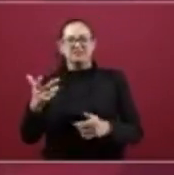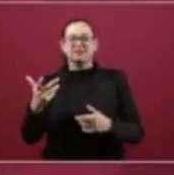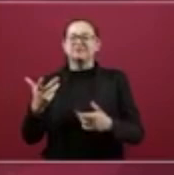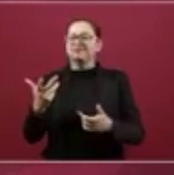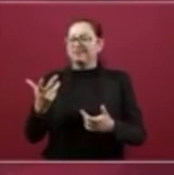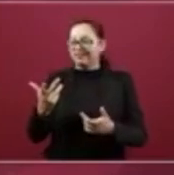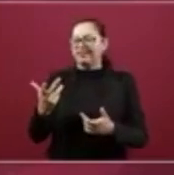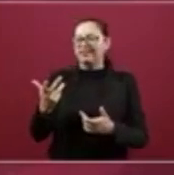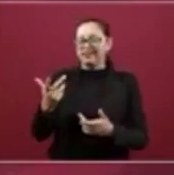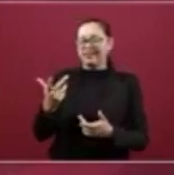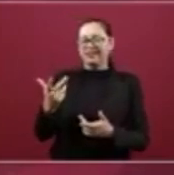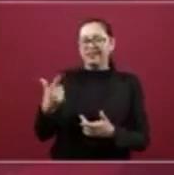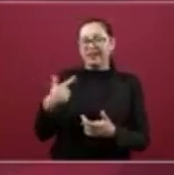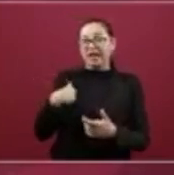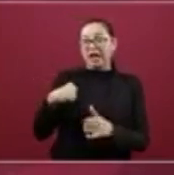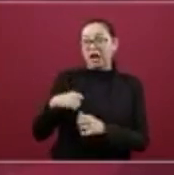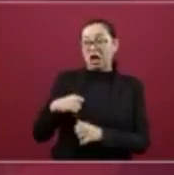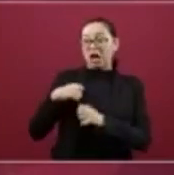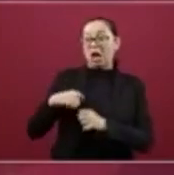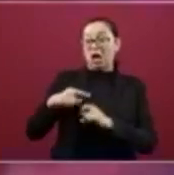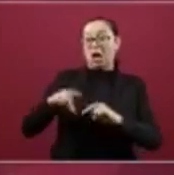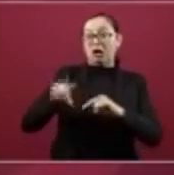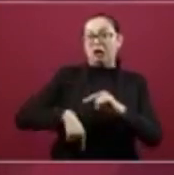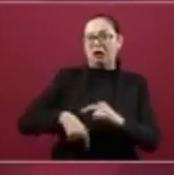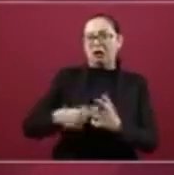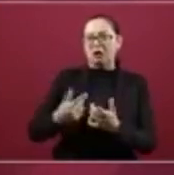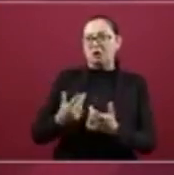mandato, nuestros adversarios